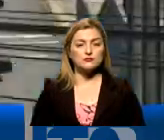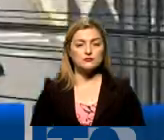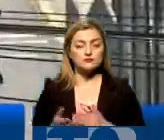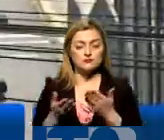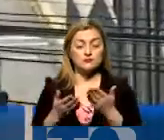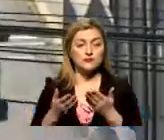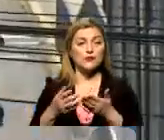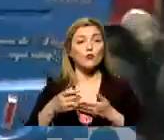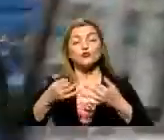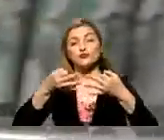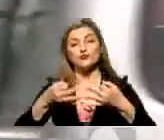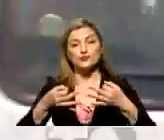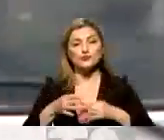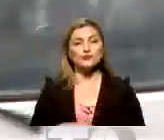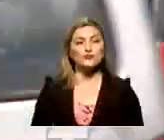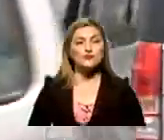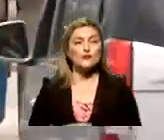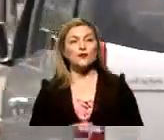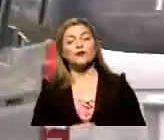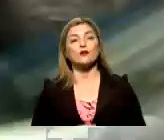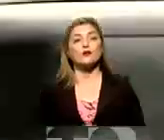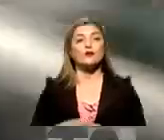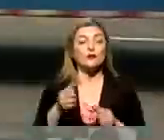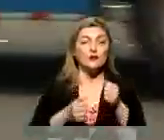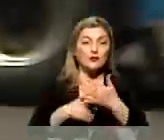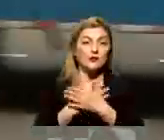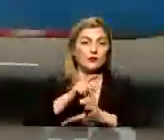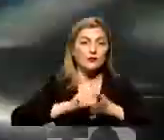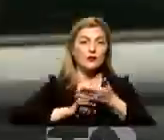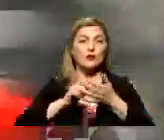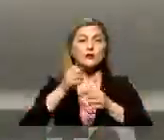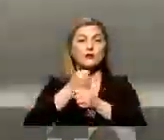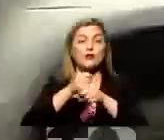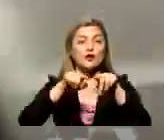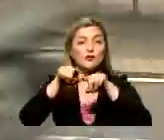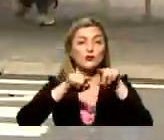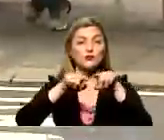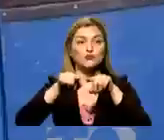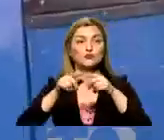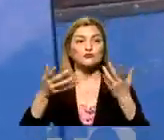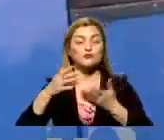servicio. Esta adenda servirá mientras los transportistas firman un nuevo contrato y se realiza el concurso